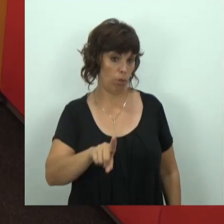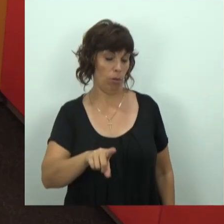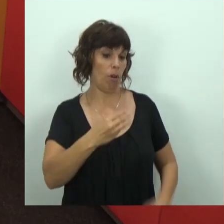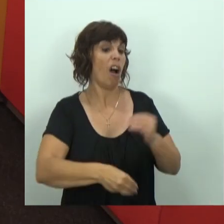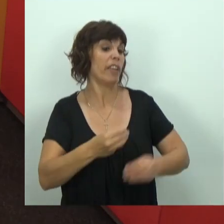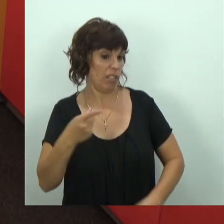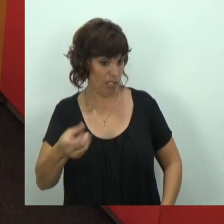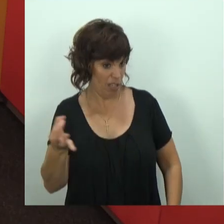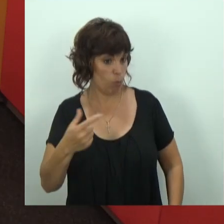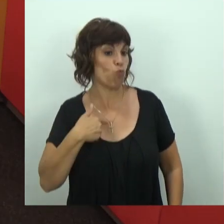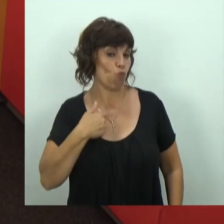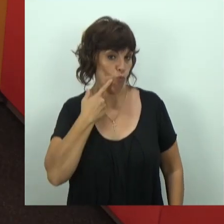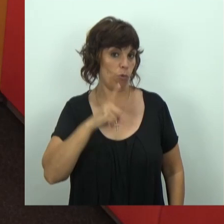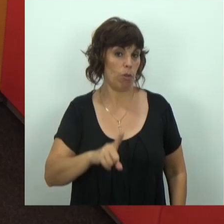Todo.